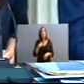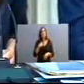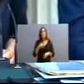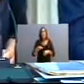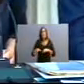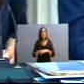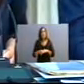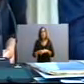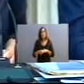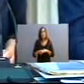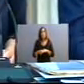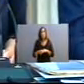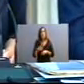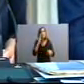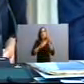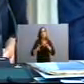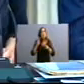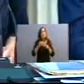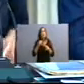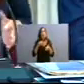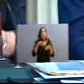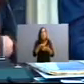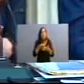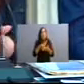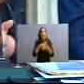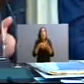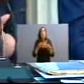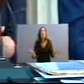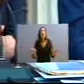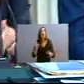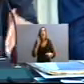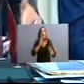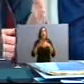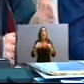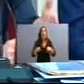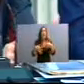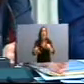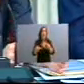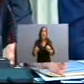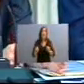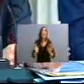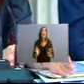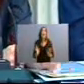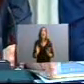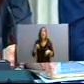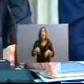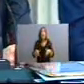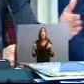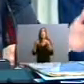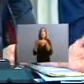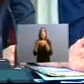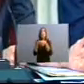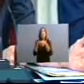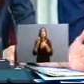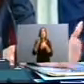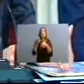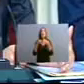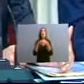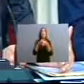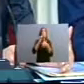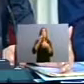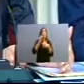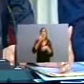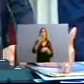intentar destrabar esto. Y ojalá que estas conversaciones que ahora han iniciado el grupo de los 5+1 del Consejo de Seguridad